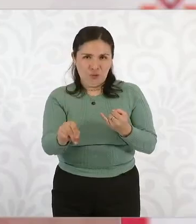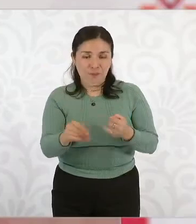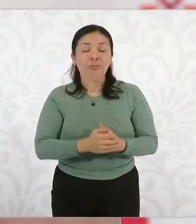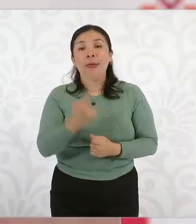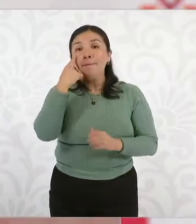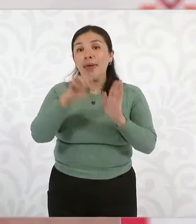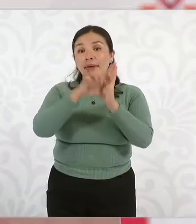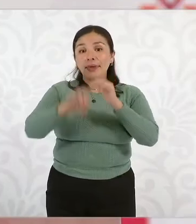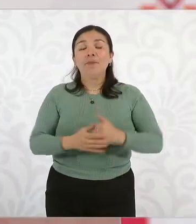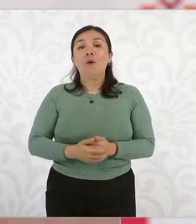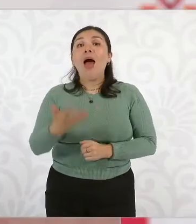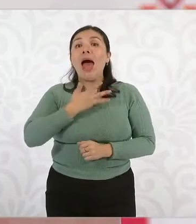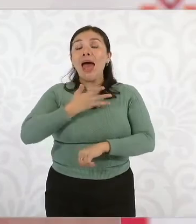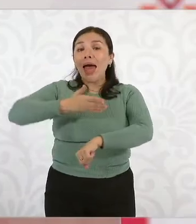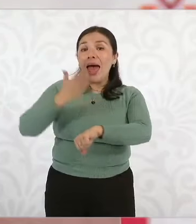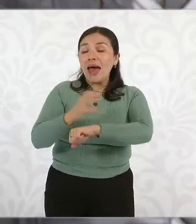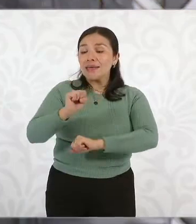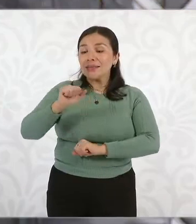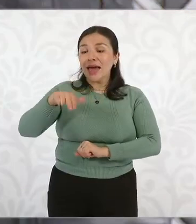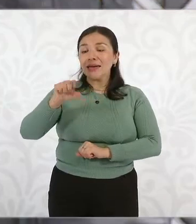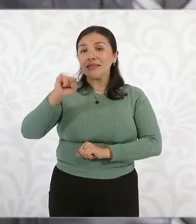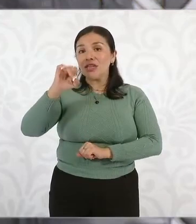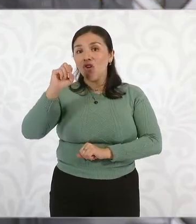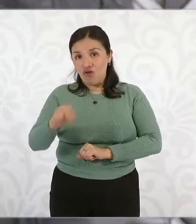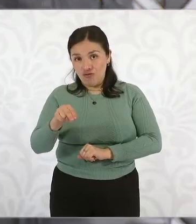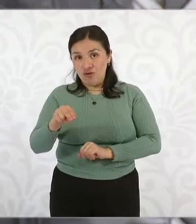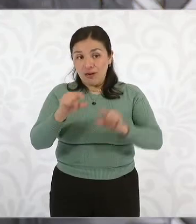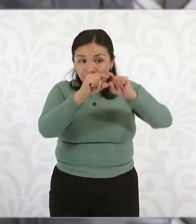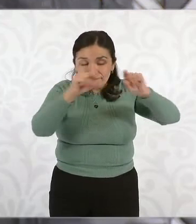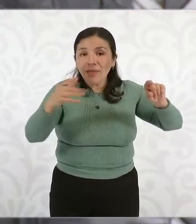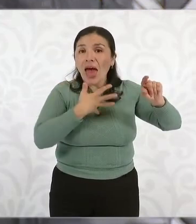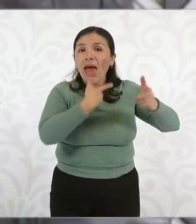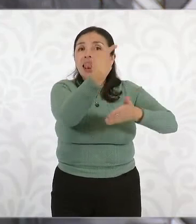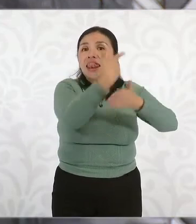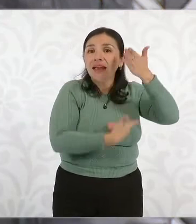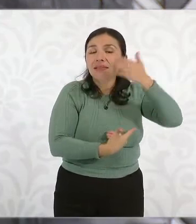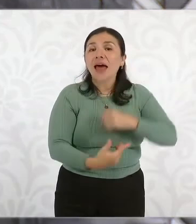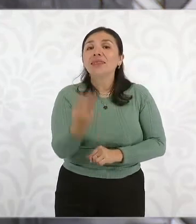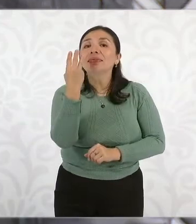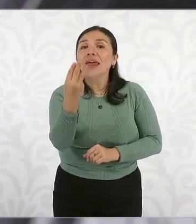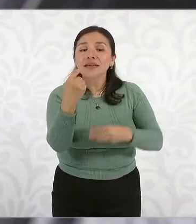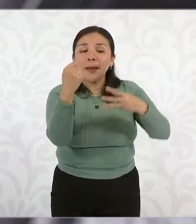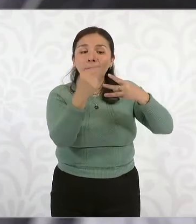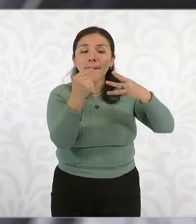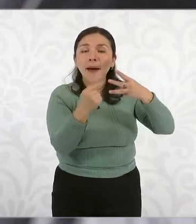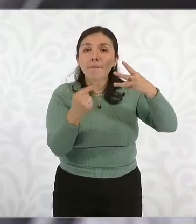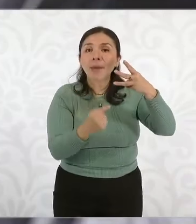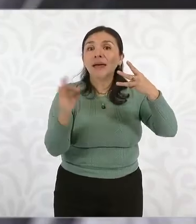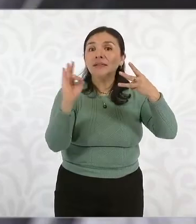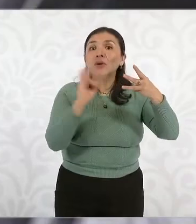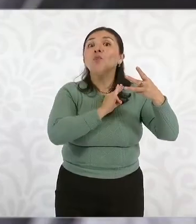el caso de las sanciones, incluso ahí se enlistan las 3 posibilidades por las cuales